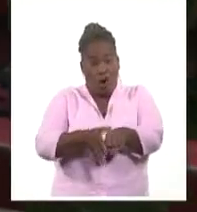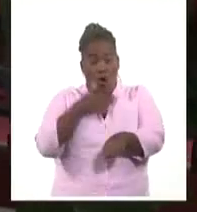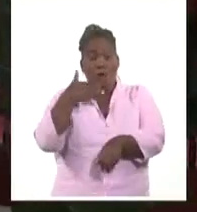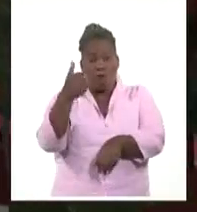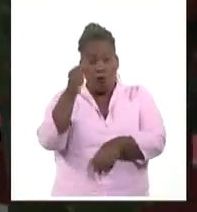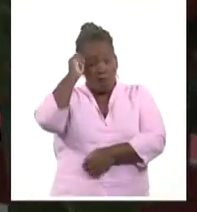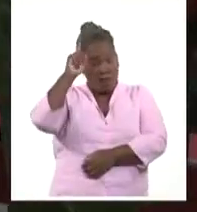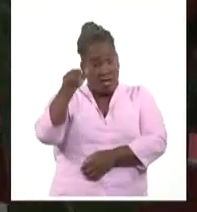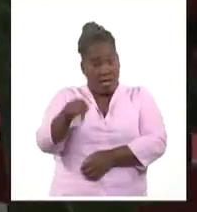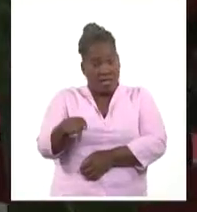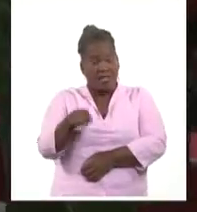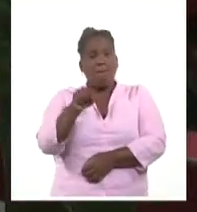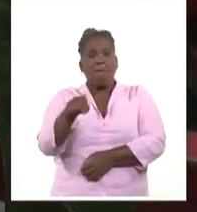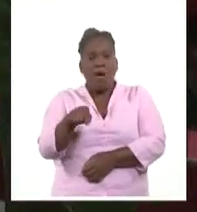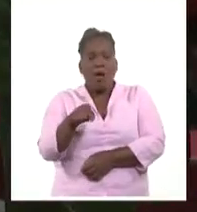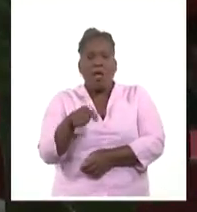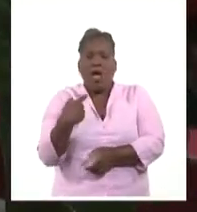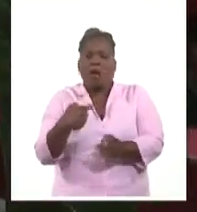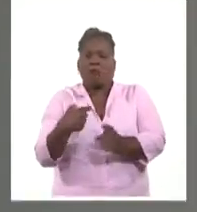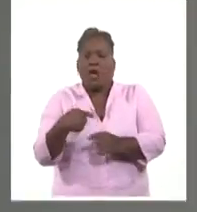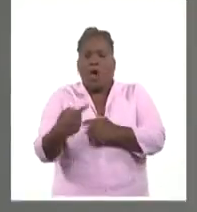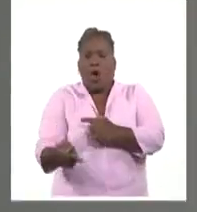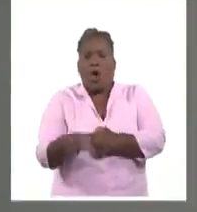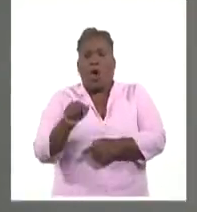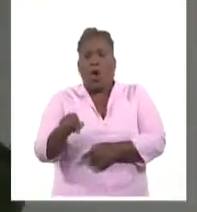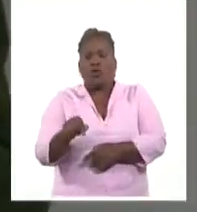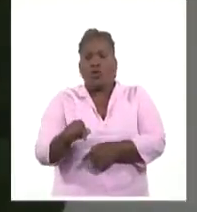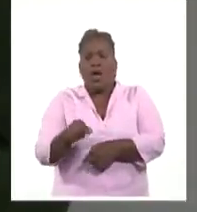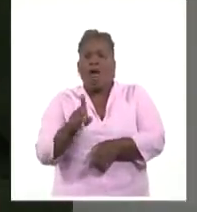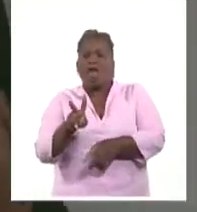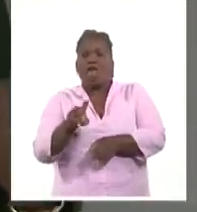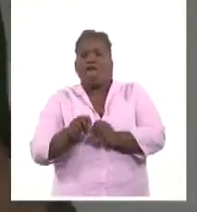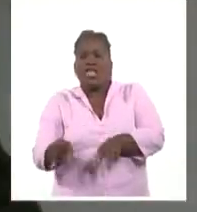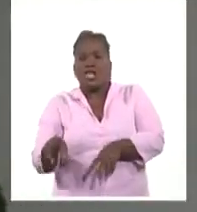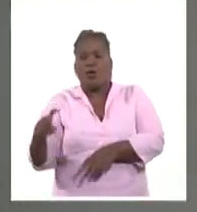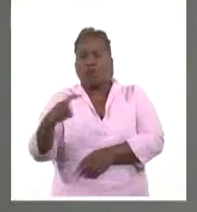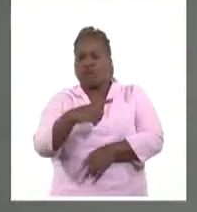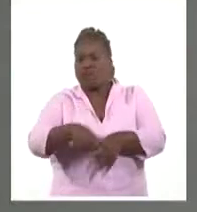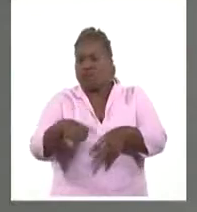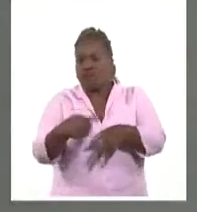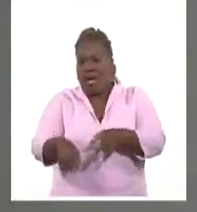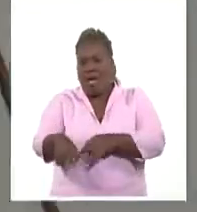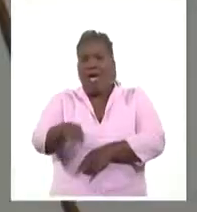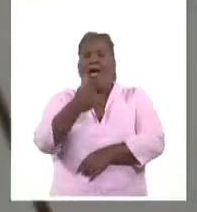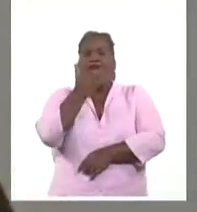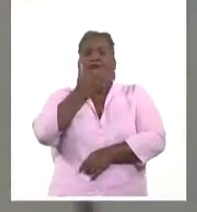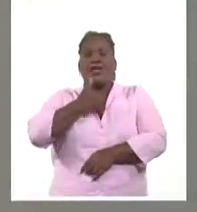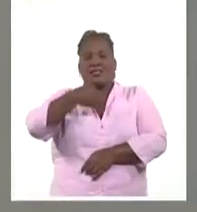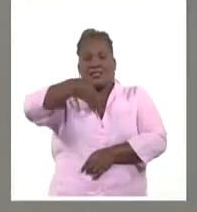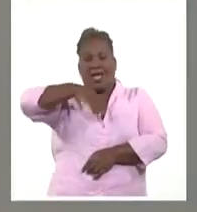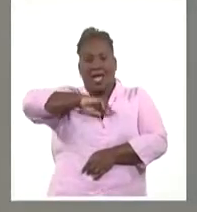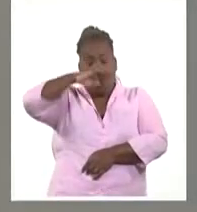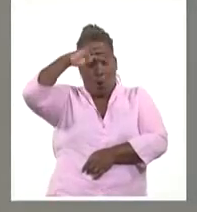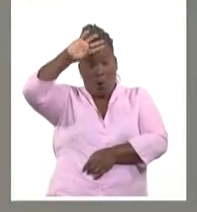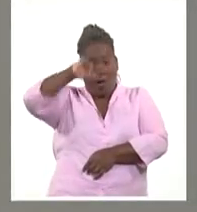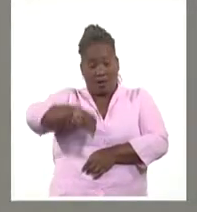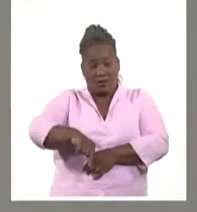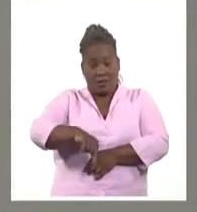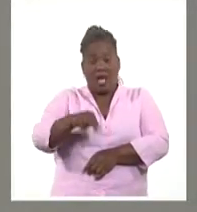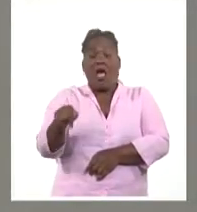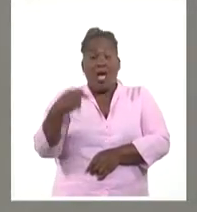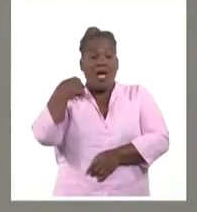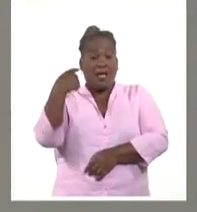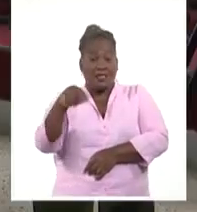a epidemias que puedan afectar a Cuba en el futuro. El ejercicio Meteoro 2022 se desarrolla